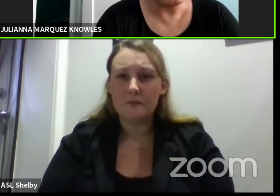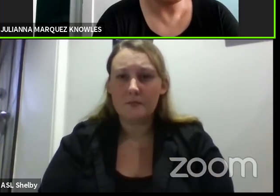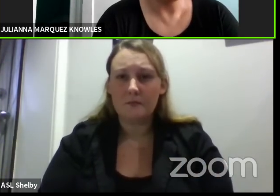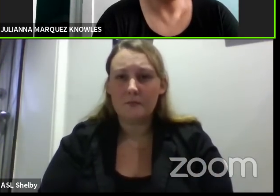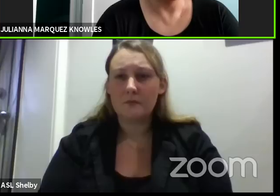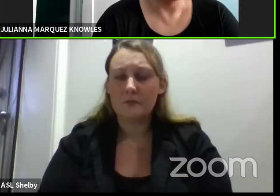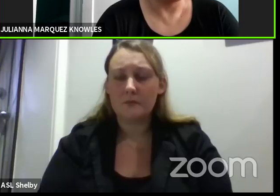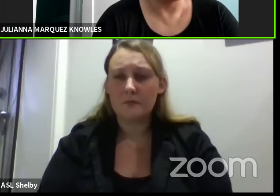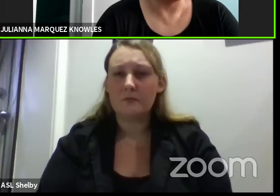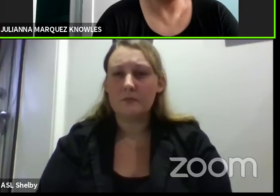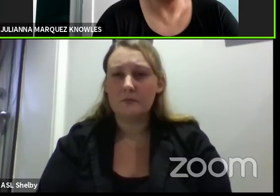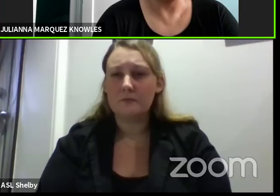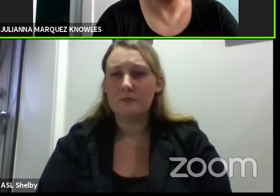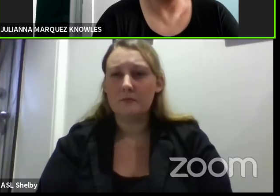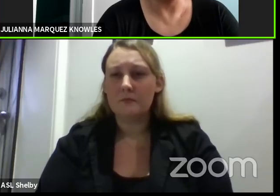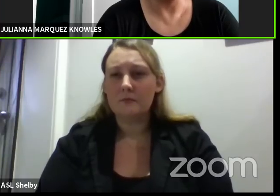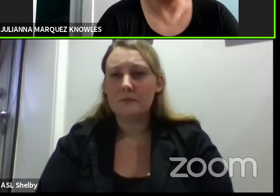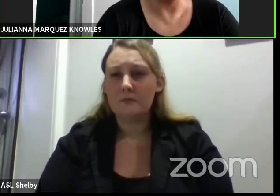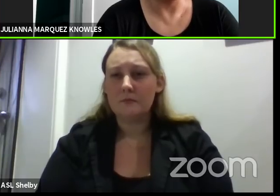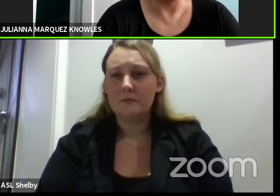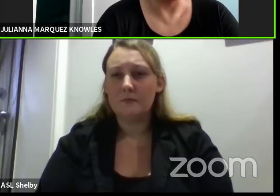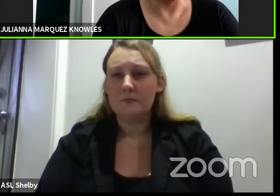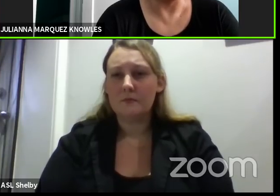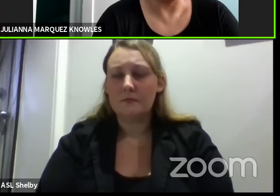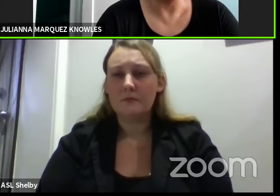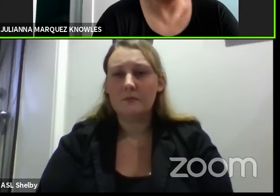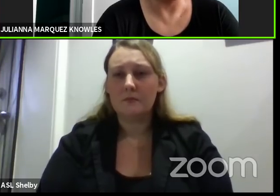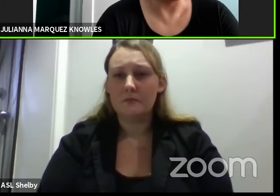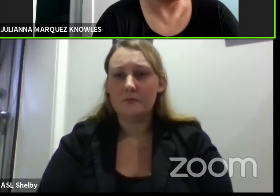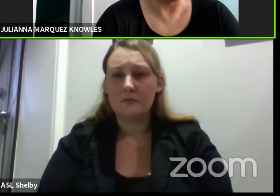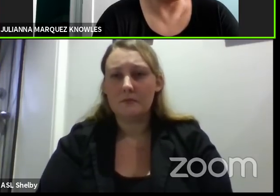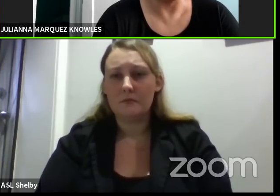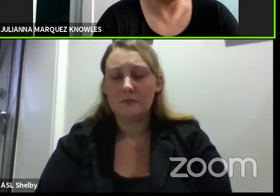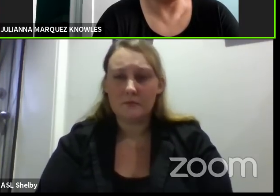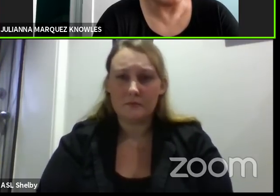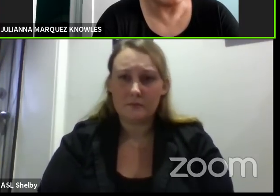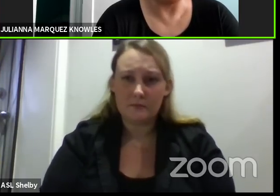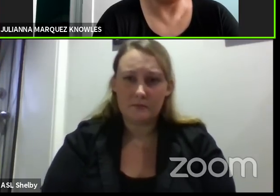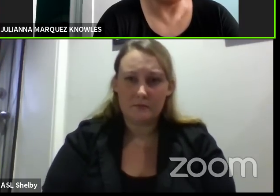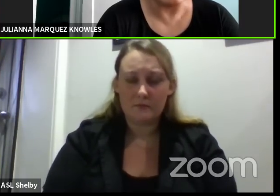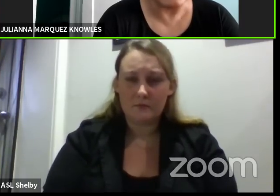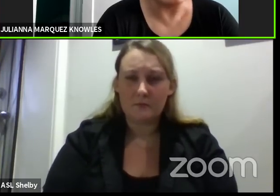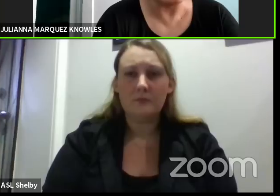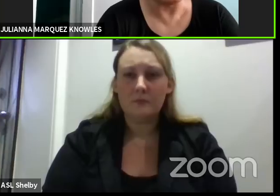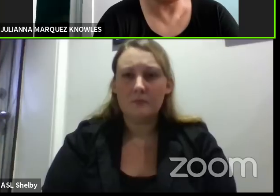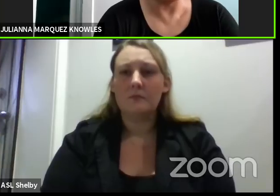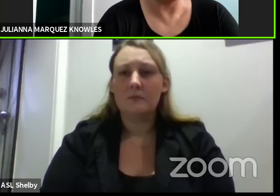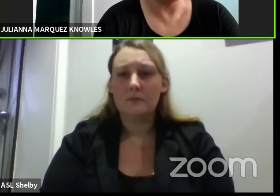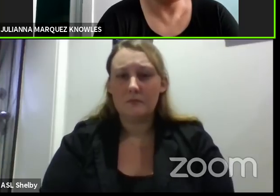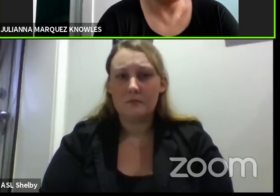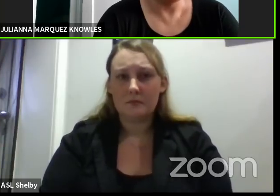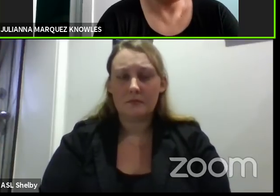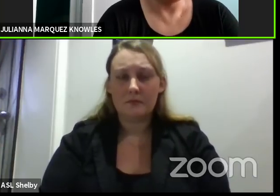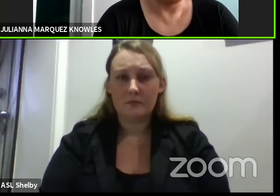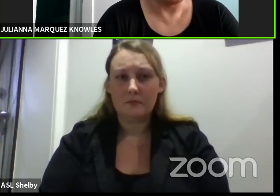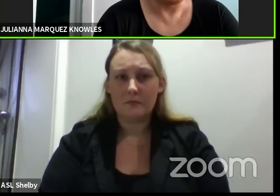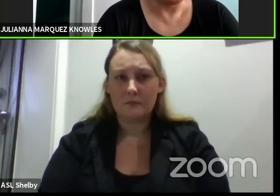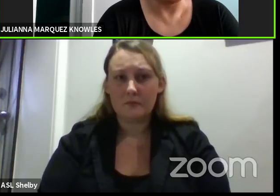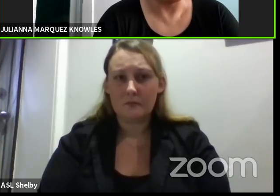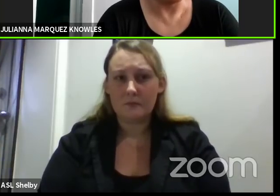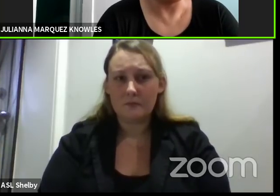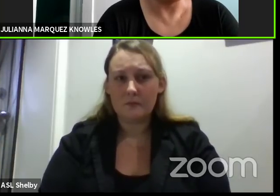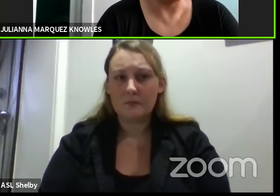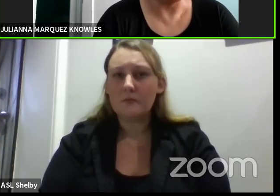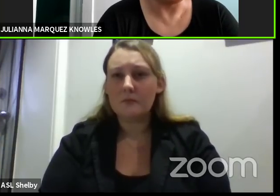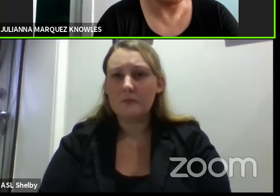Road, a todas las personas que estuvieron pendientes en el tiempo que yo estuve enferma. De verdad, gracias de corazón. Y